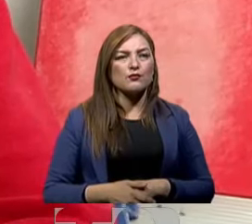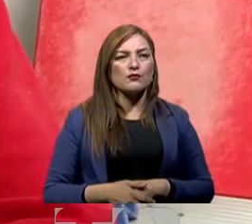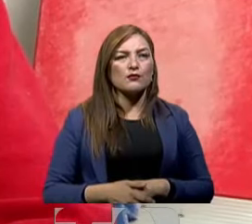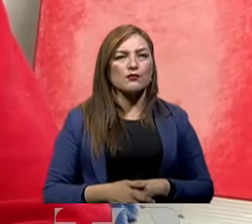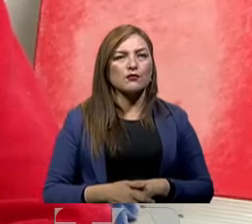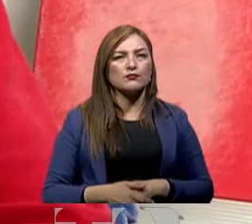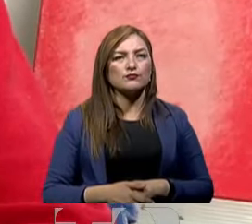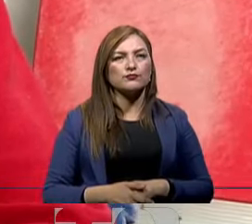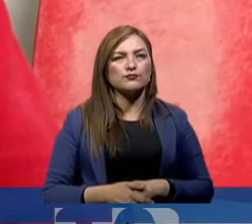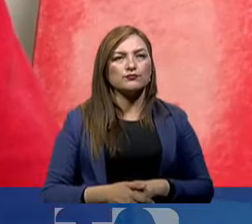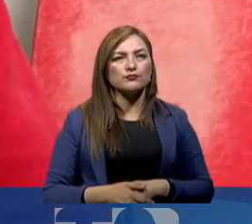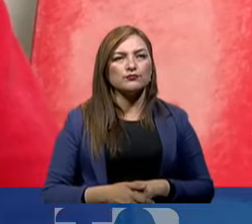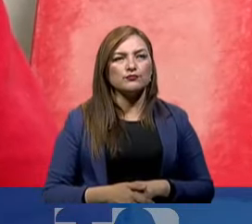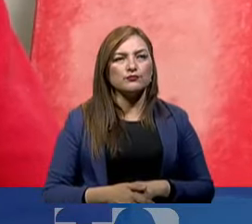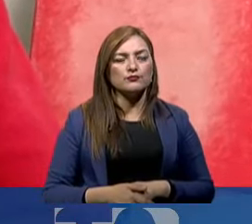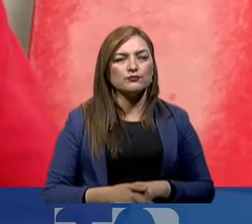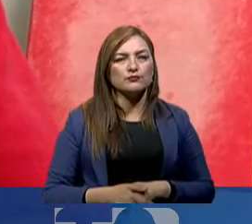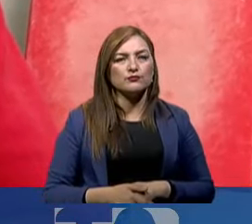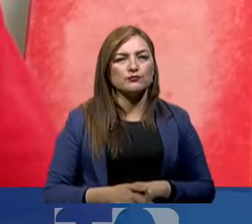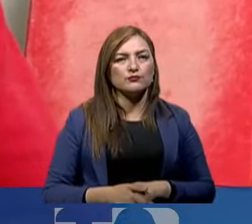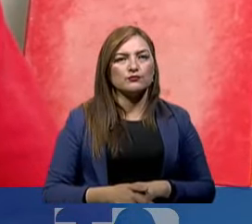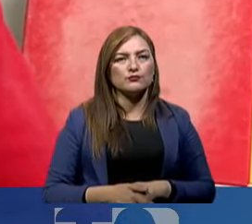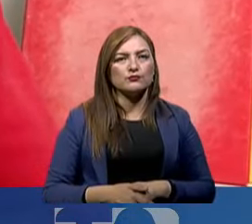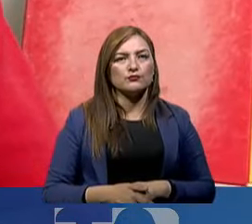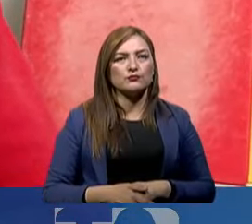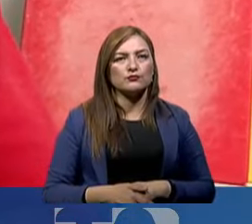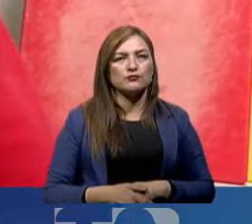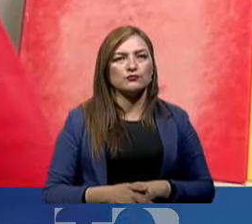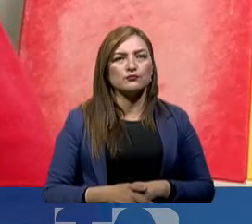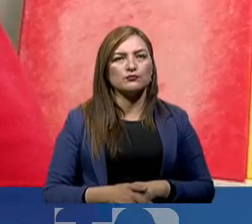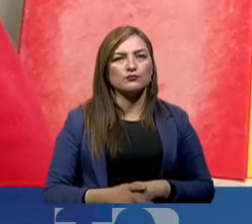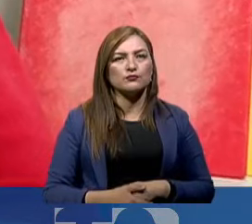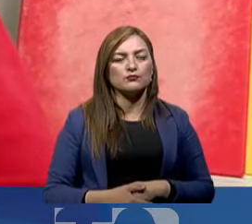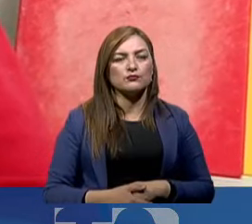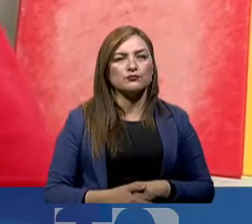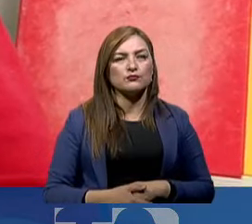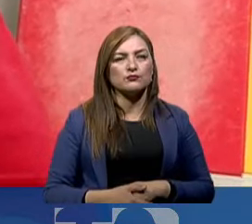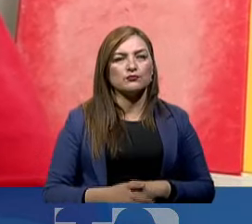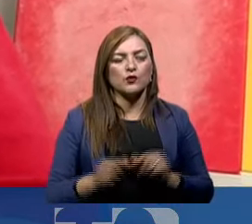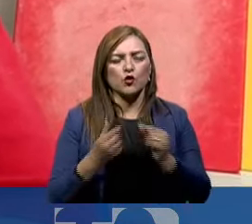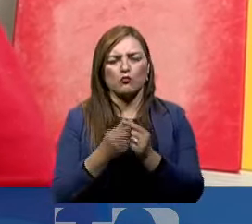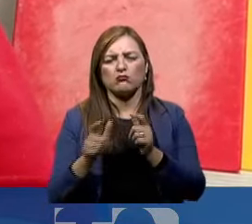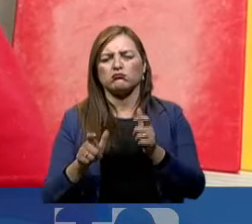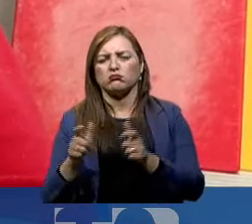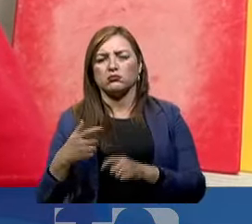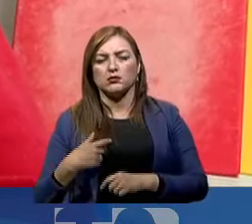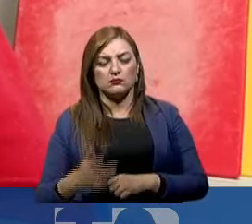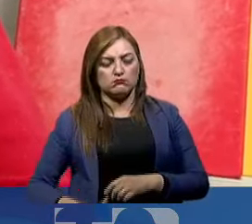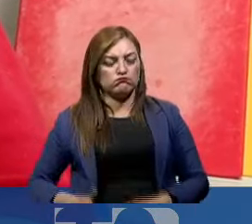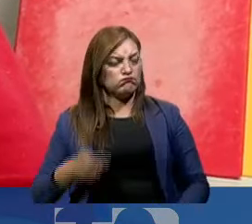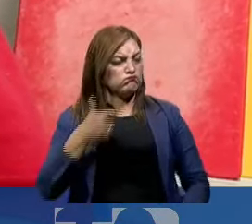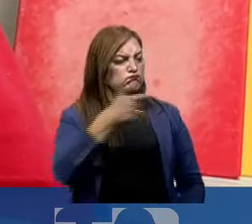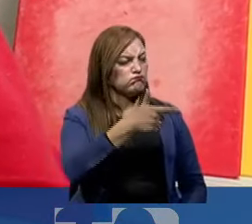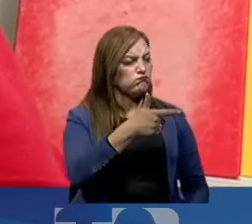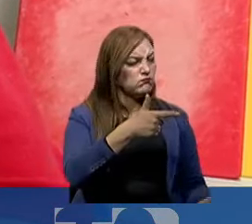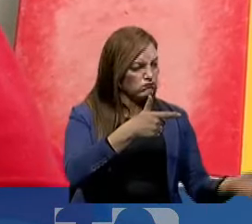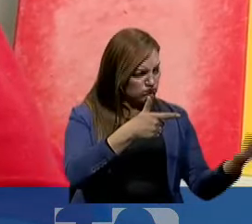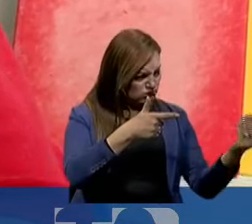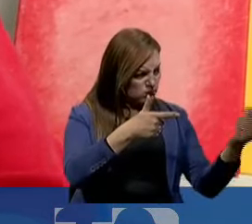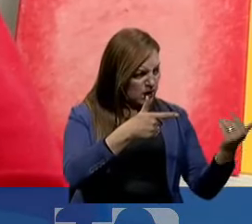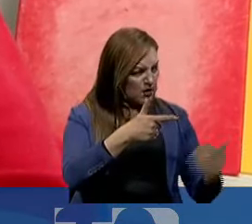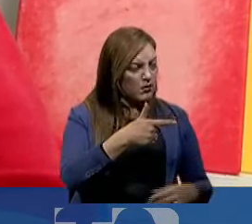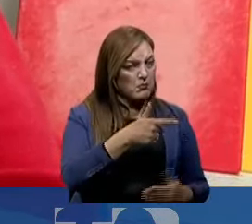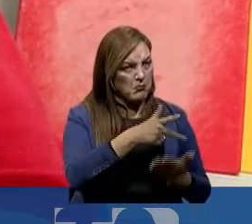Pero sí hay un poco de gente que viene a querer amedrentar con que tiene pistola y que le regale